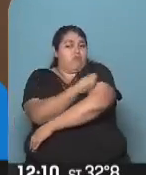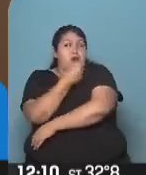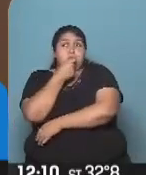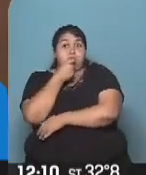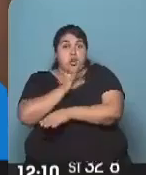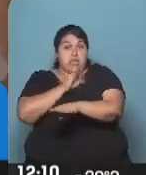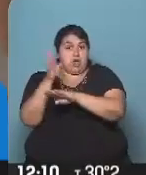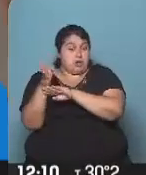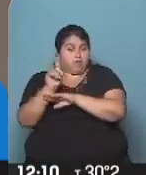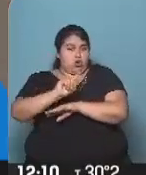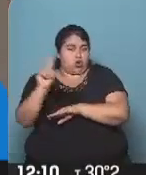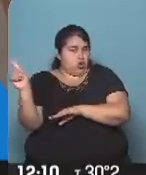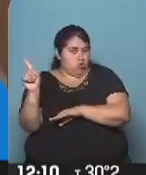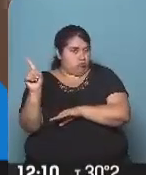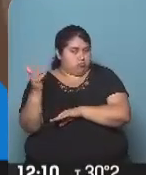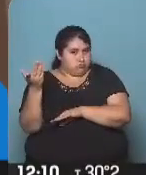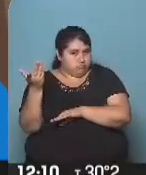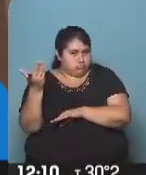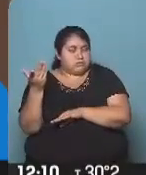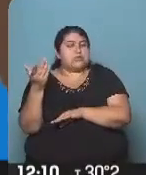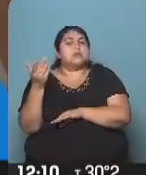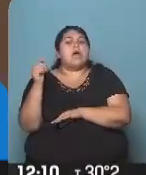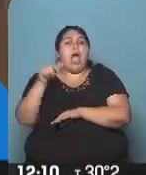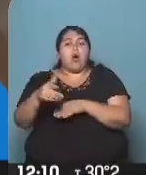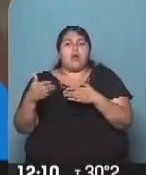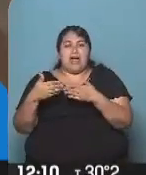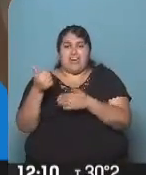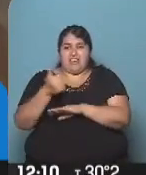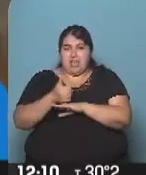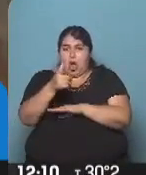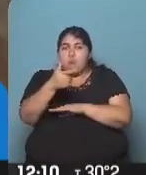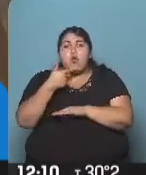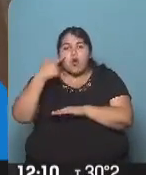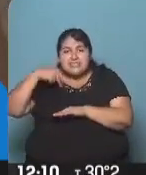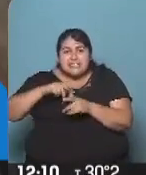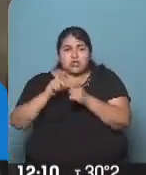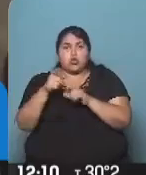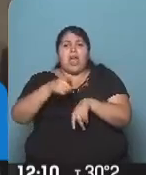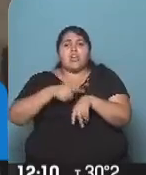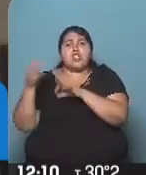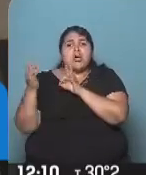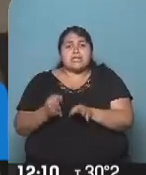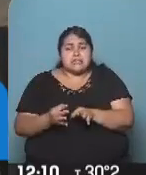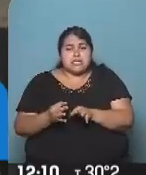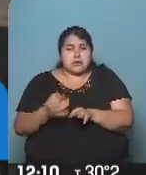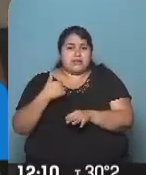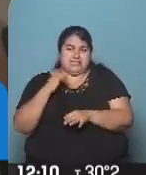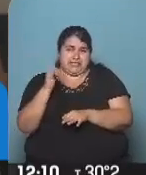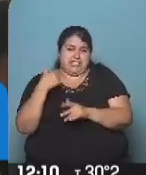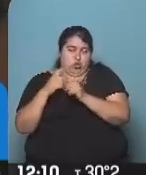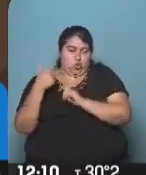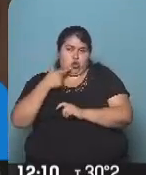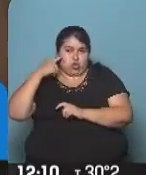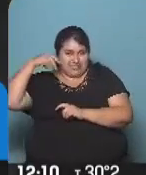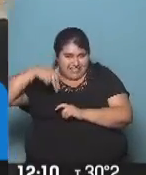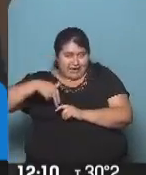te dejan salir de acá de Argentina. Te vemos aquí en la puerta, quiere decir que viniste sin turno. ¿Cómo fue todo? ¿A qué hora llegaste? Bueno, vine sin turno porque, bueno,